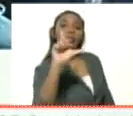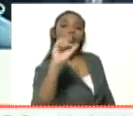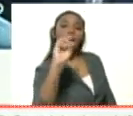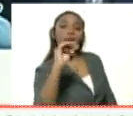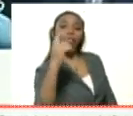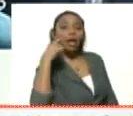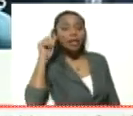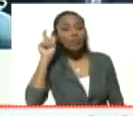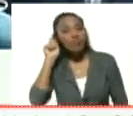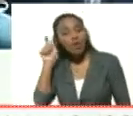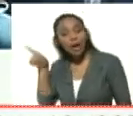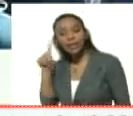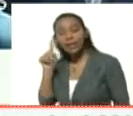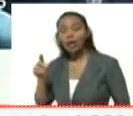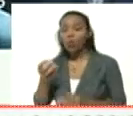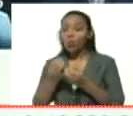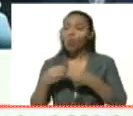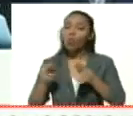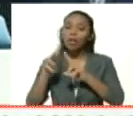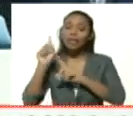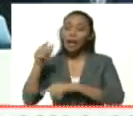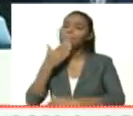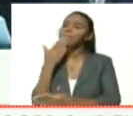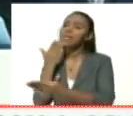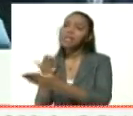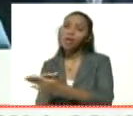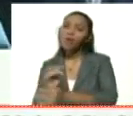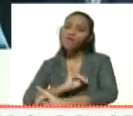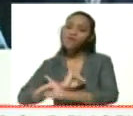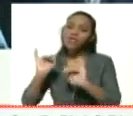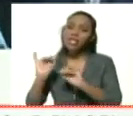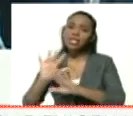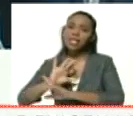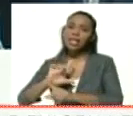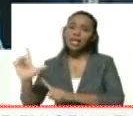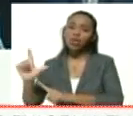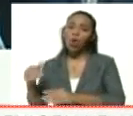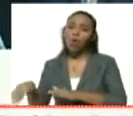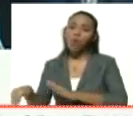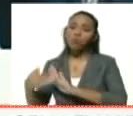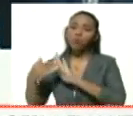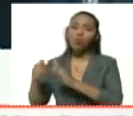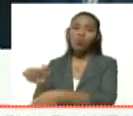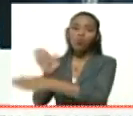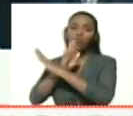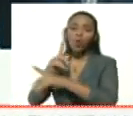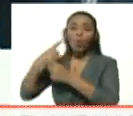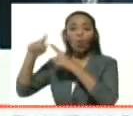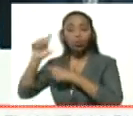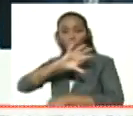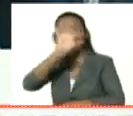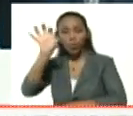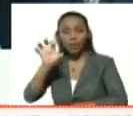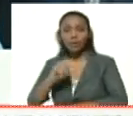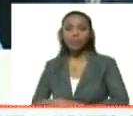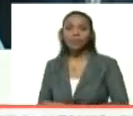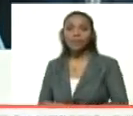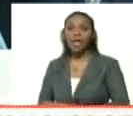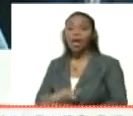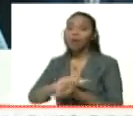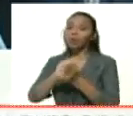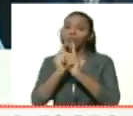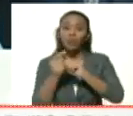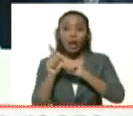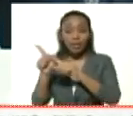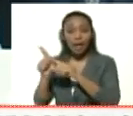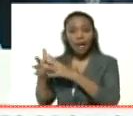Humanos de Naciones Unidas, quienes pidieron el cese del bloqueo contra Venezuela y otras naciones. Por el contrario, desde